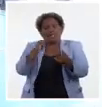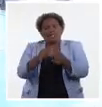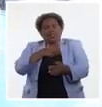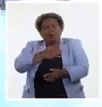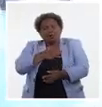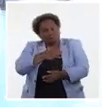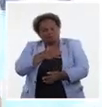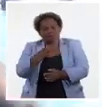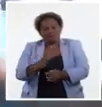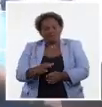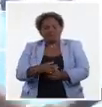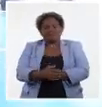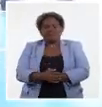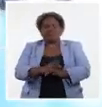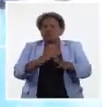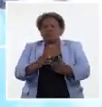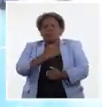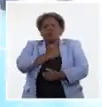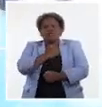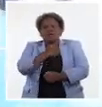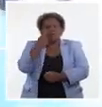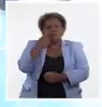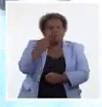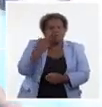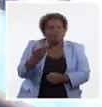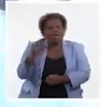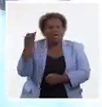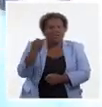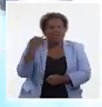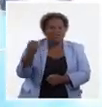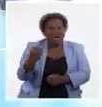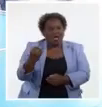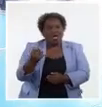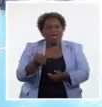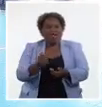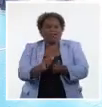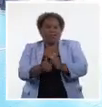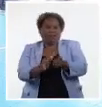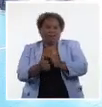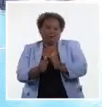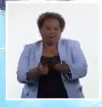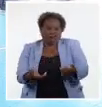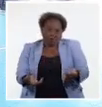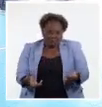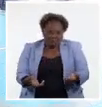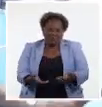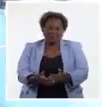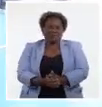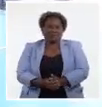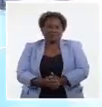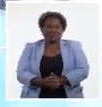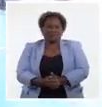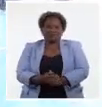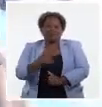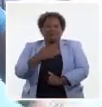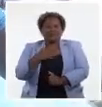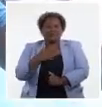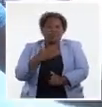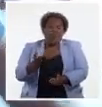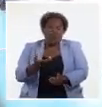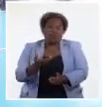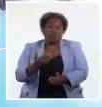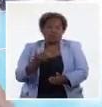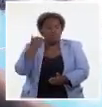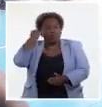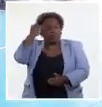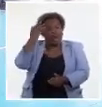esté hoy en Cuba. Todo el mundo quiere medirse al más alto nivel del deporte que entrene. Y bueno, continuar con mi superación, o sea, tratar